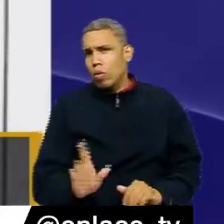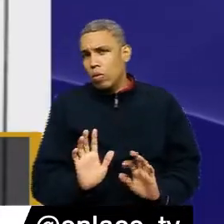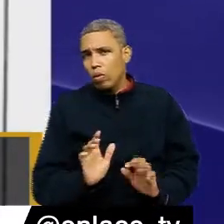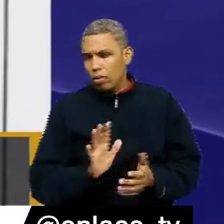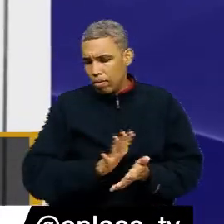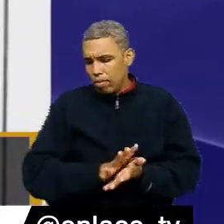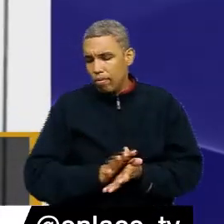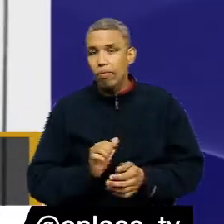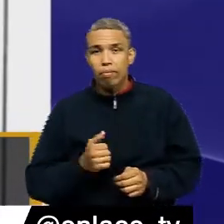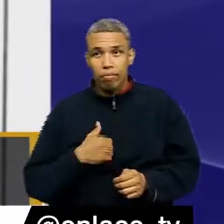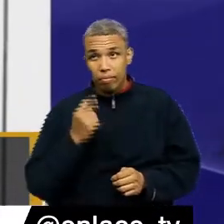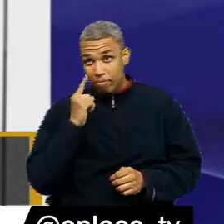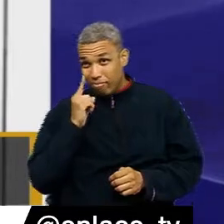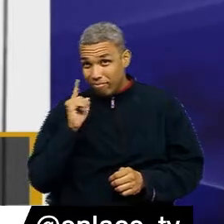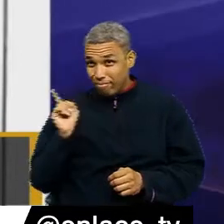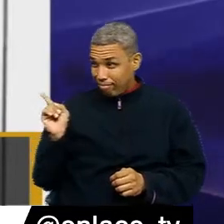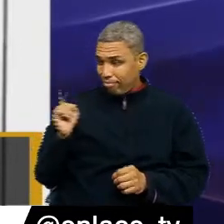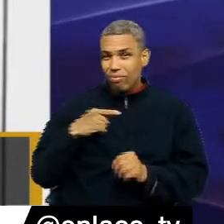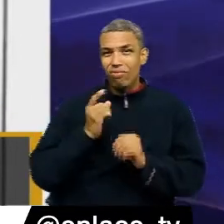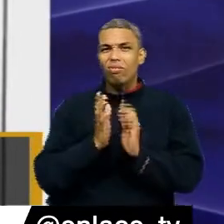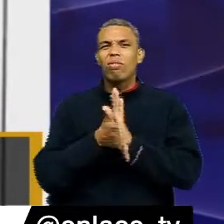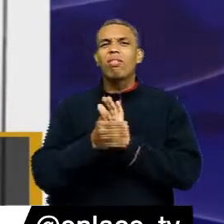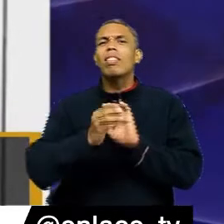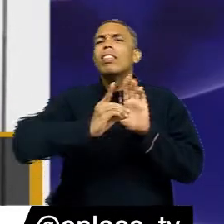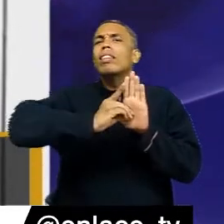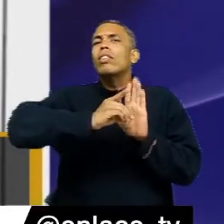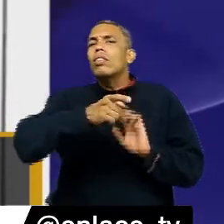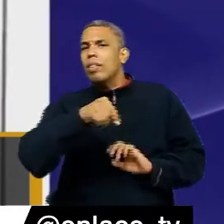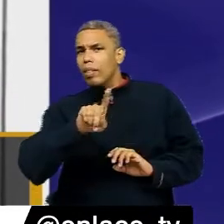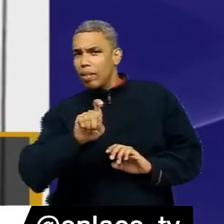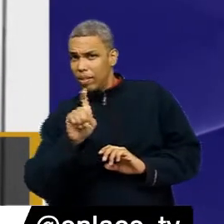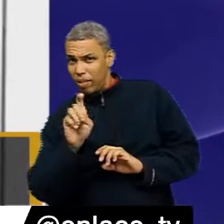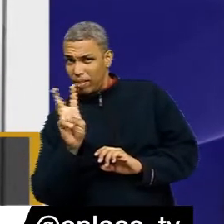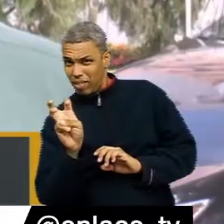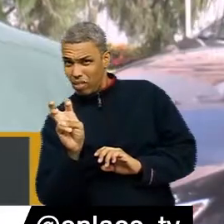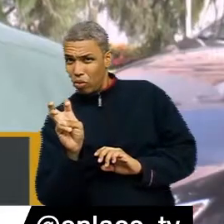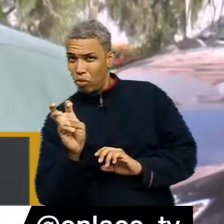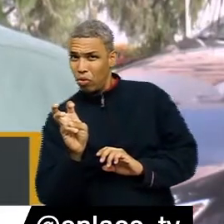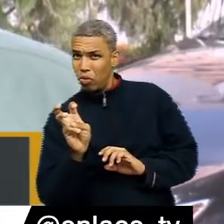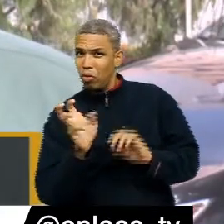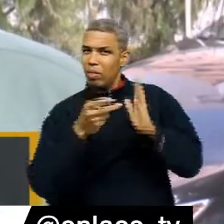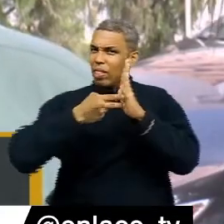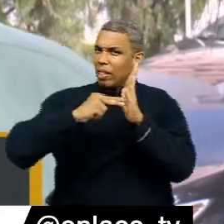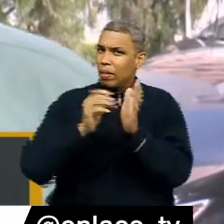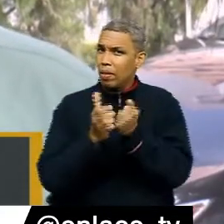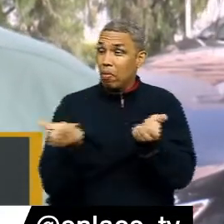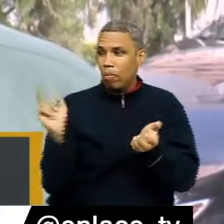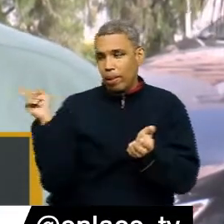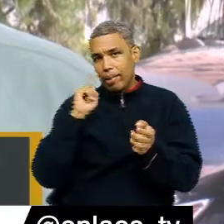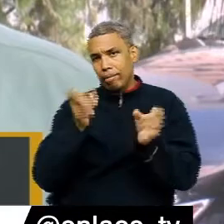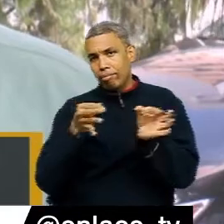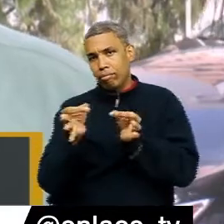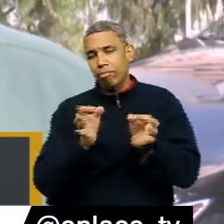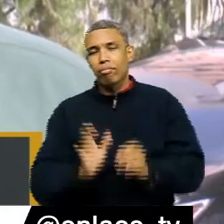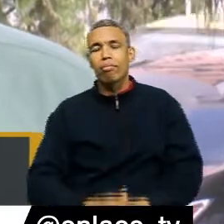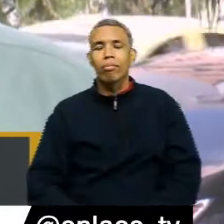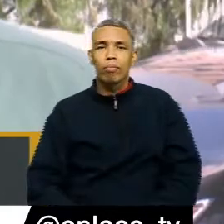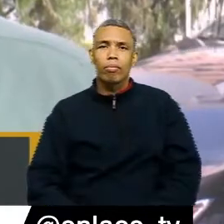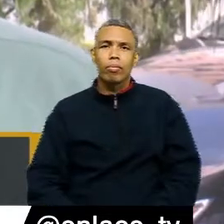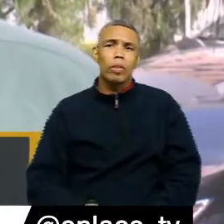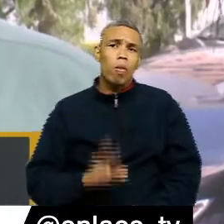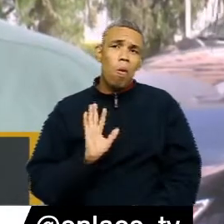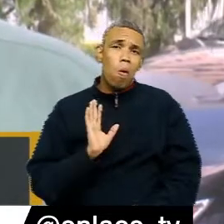Dio a conocer además cómo afecta el decreto 1668 al decreto municipal. Sabemos que incluso ante la nación fue radicado